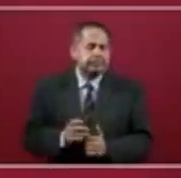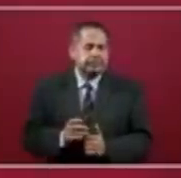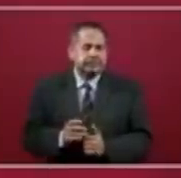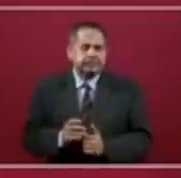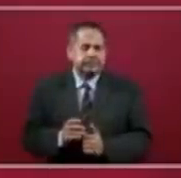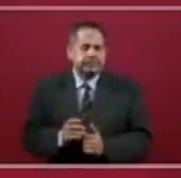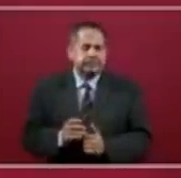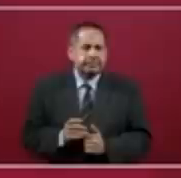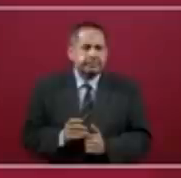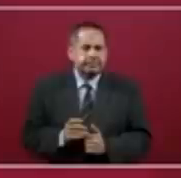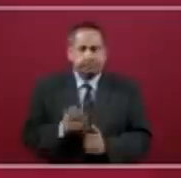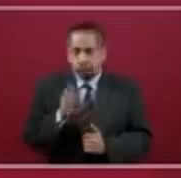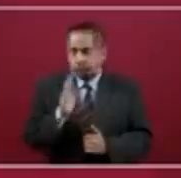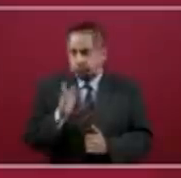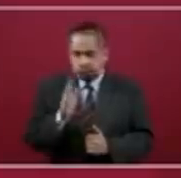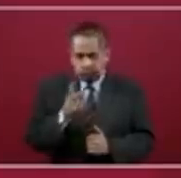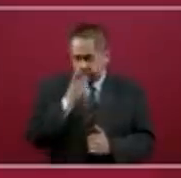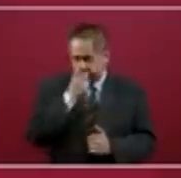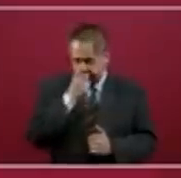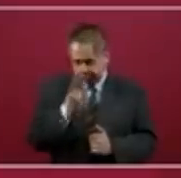se pidió